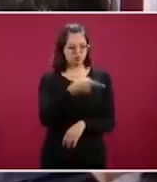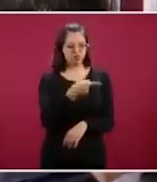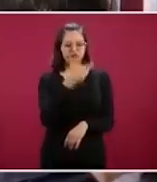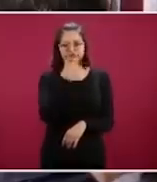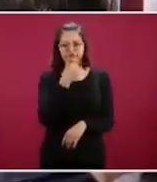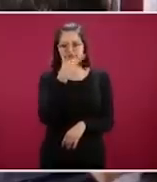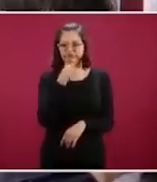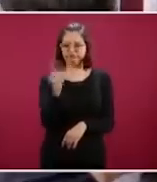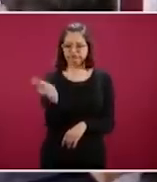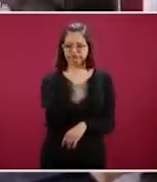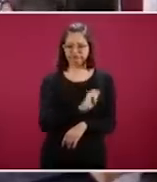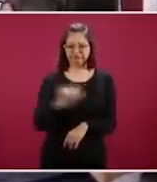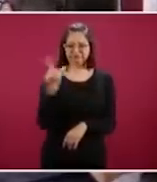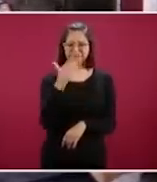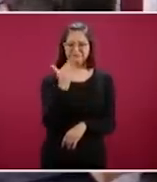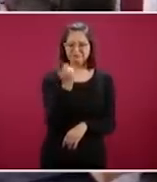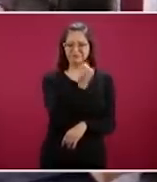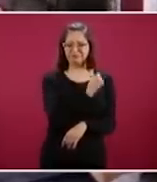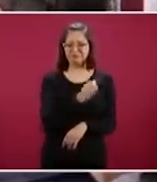profesional, un especialista